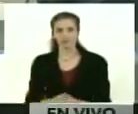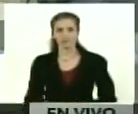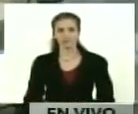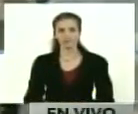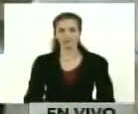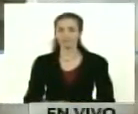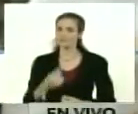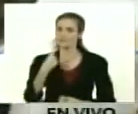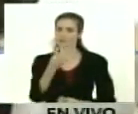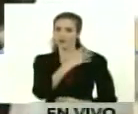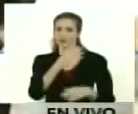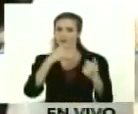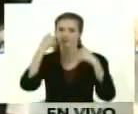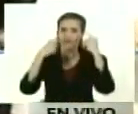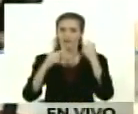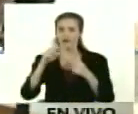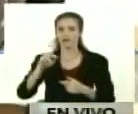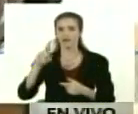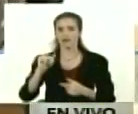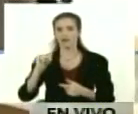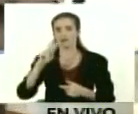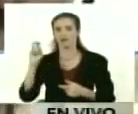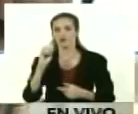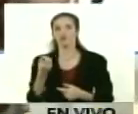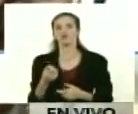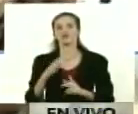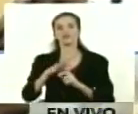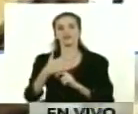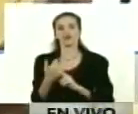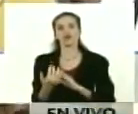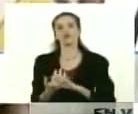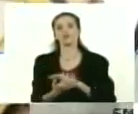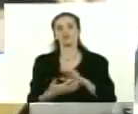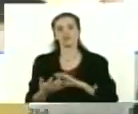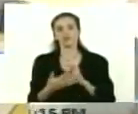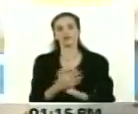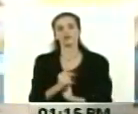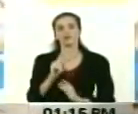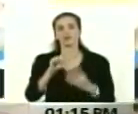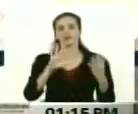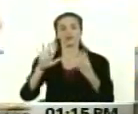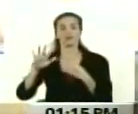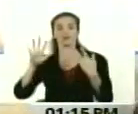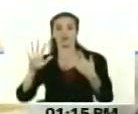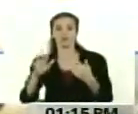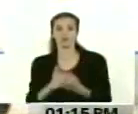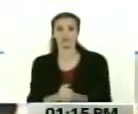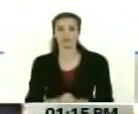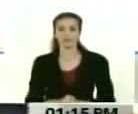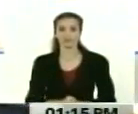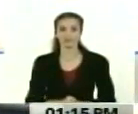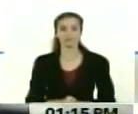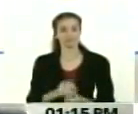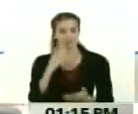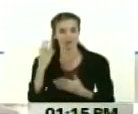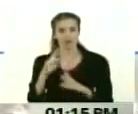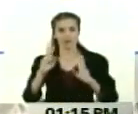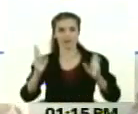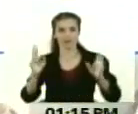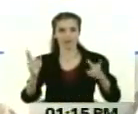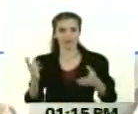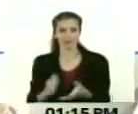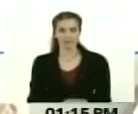Lo llamó el comandante Chávez, el MR 200 y la coyuntura electoral de 1998. Y mira cómo lo